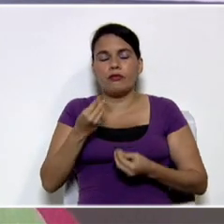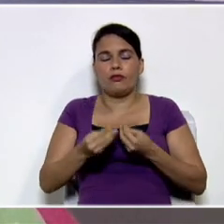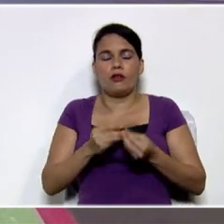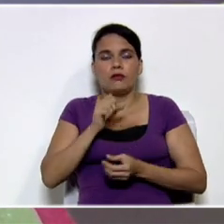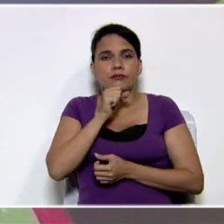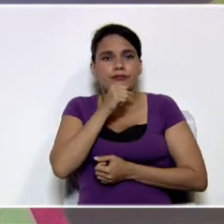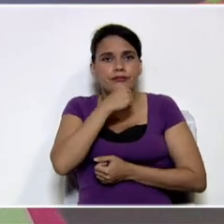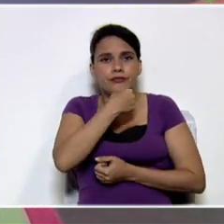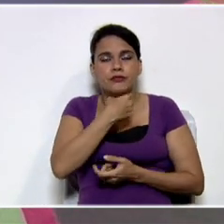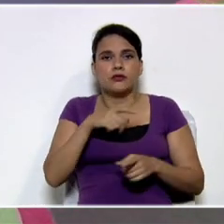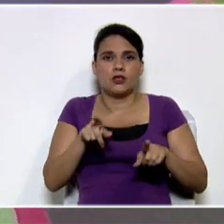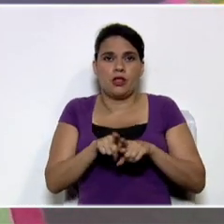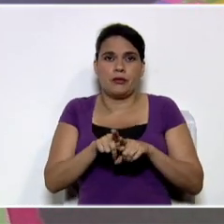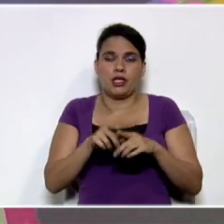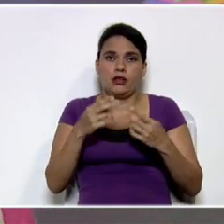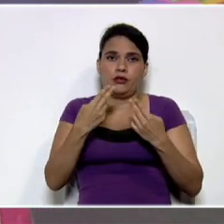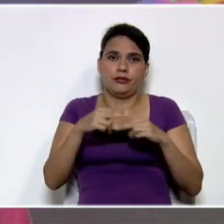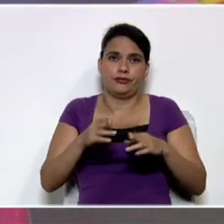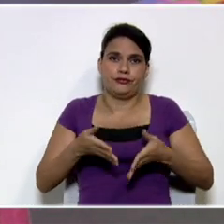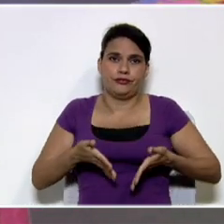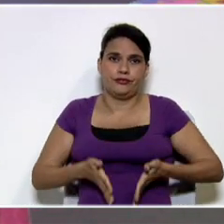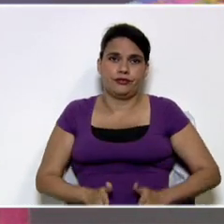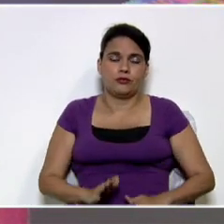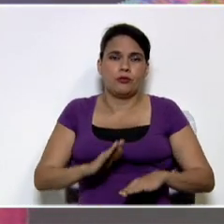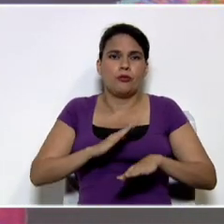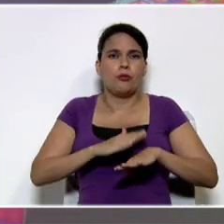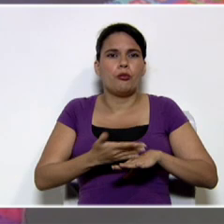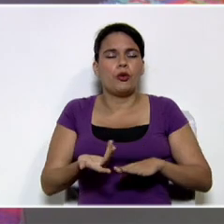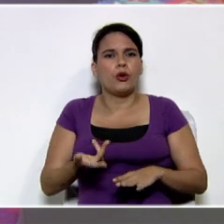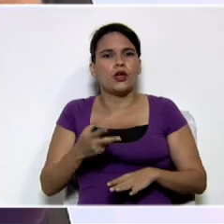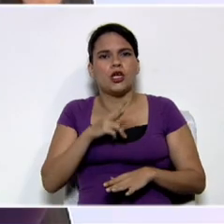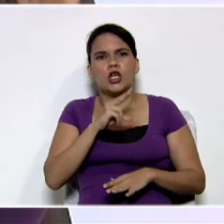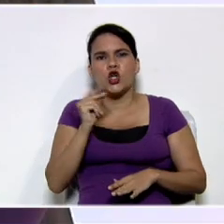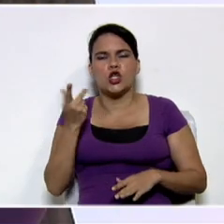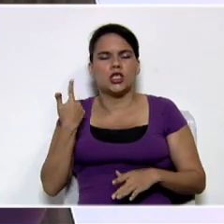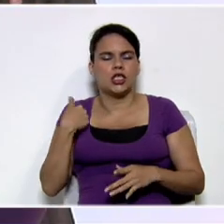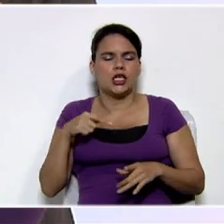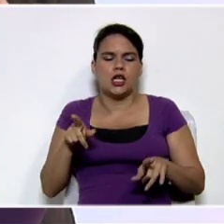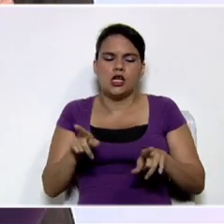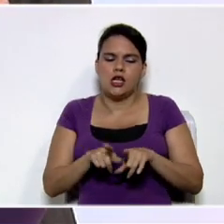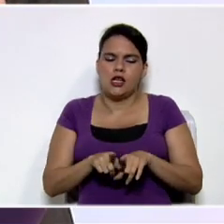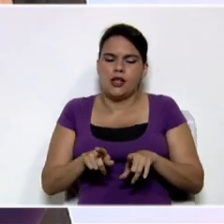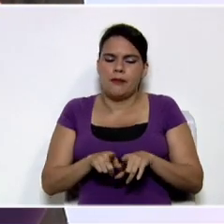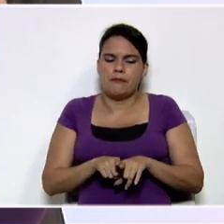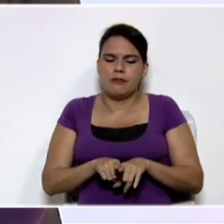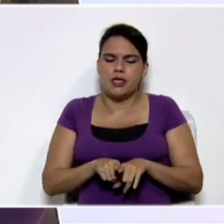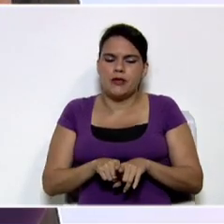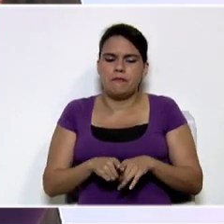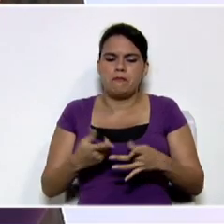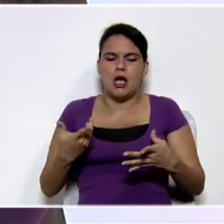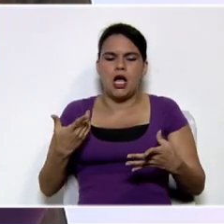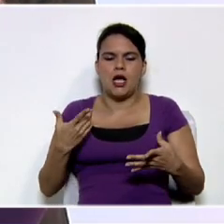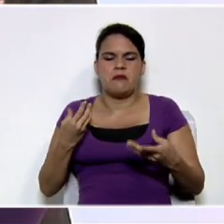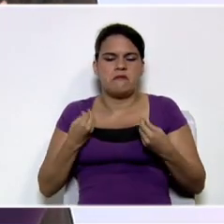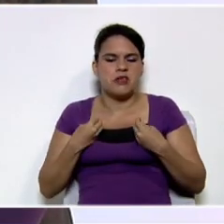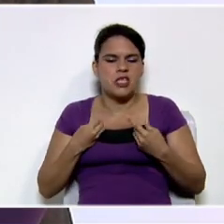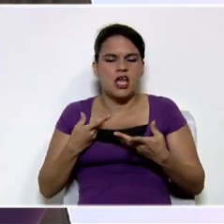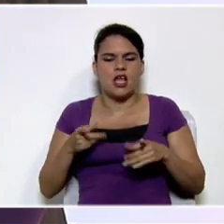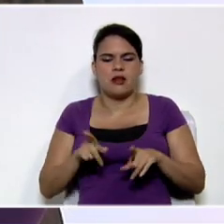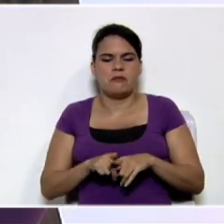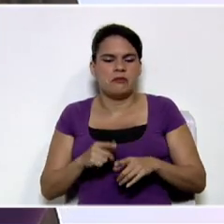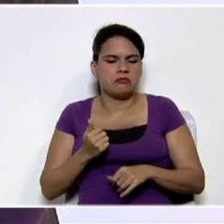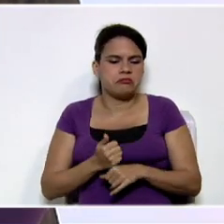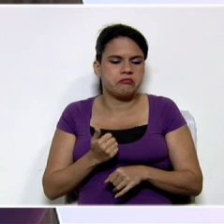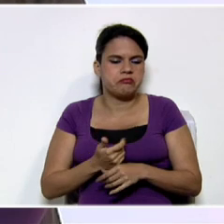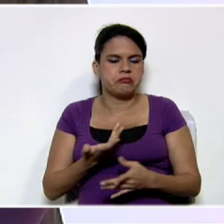también influye, por supuesto, el índice de natalidad, porque no es o no tiene las mismas condiciones necesarias para procrear como una